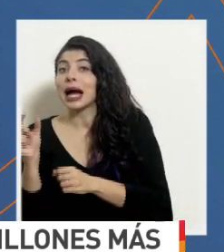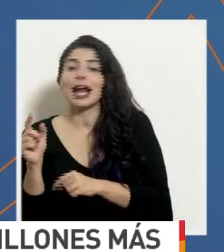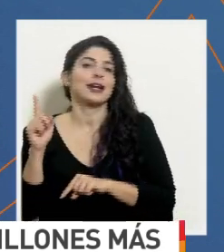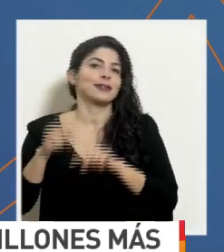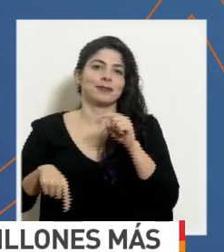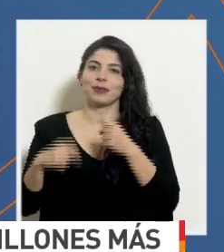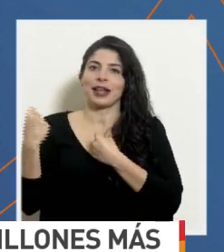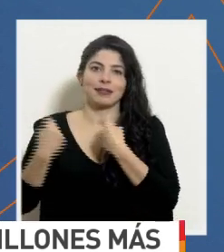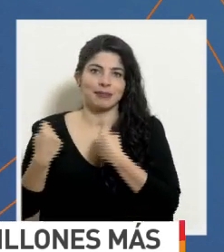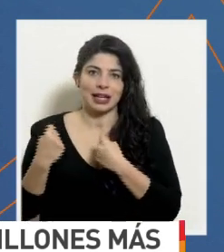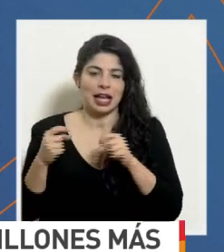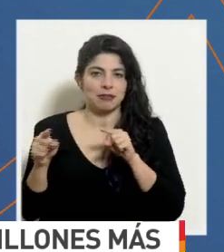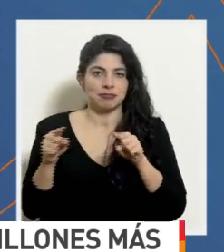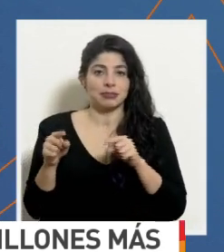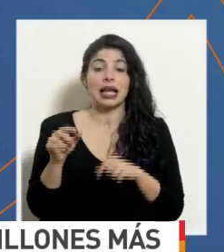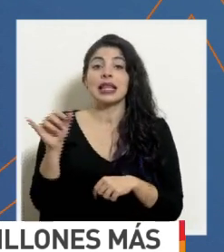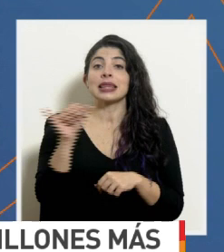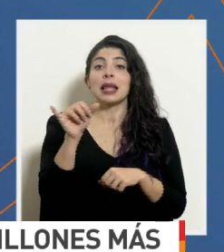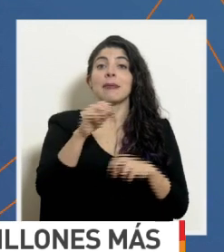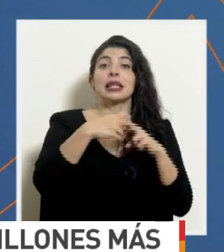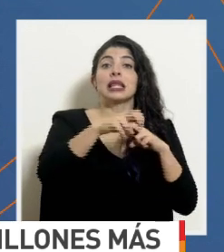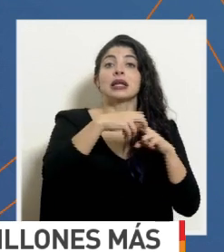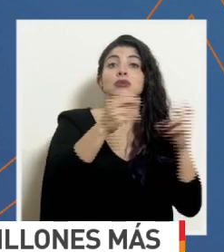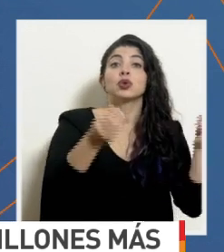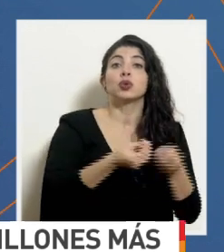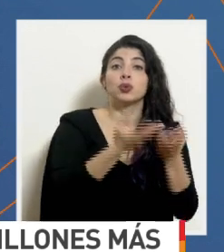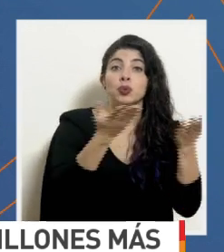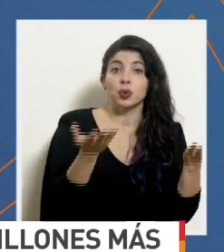par. Asimismo, para el transporte público